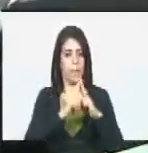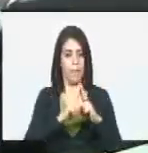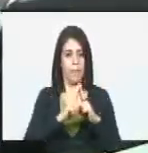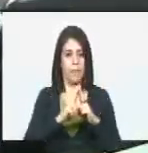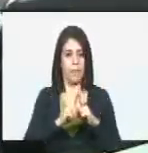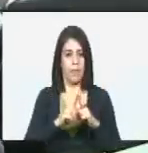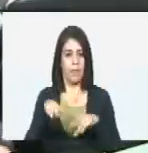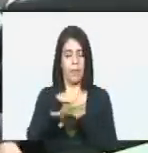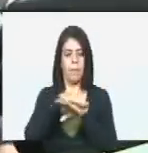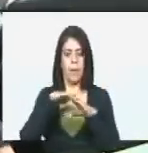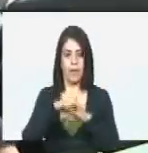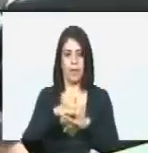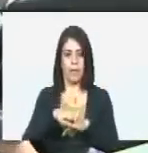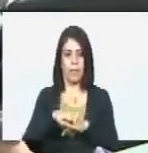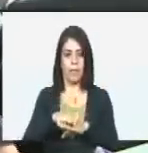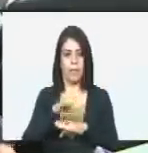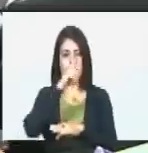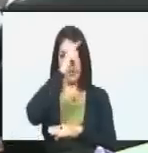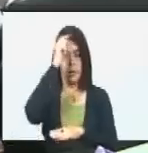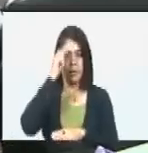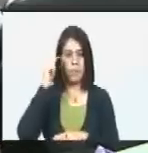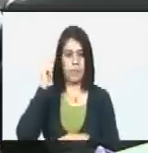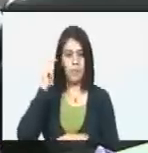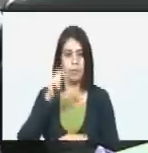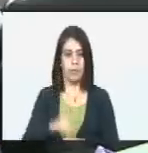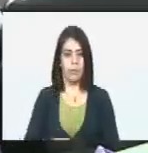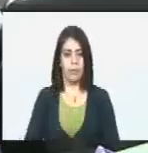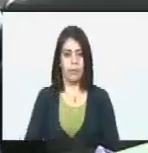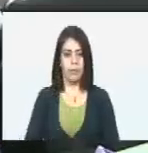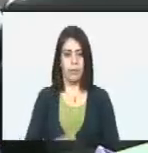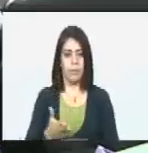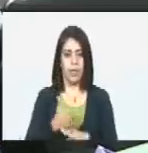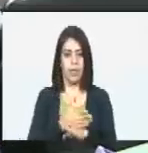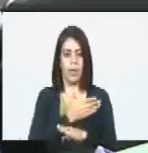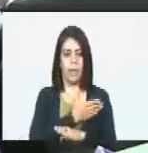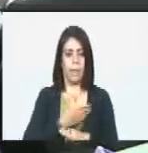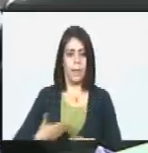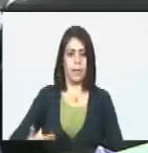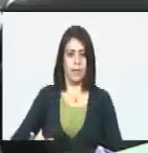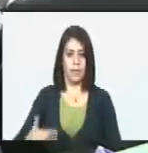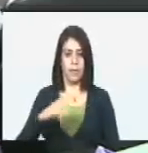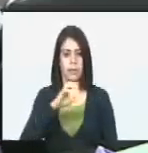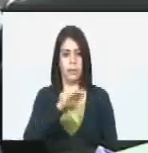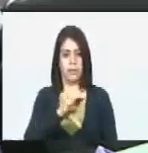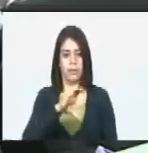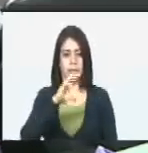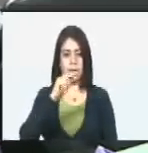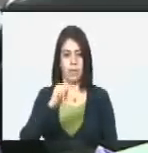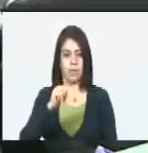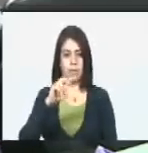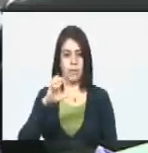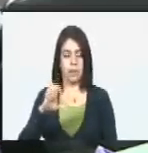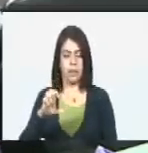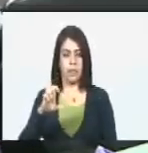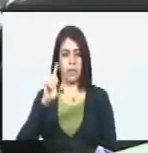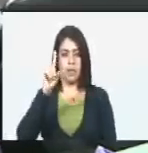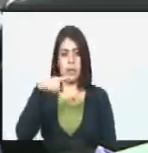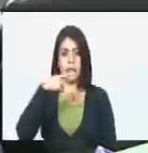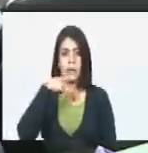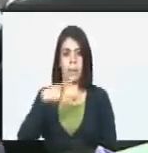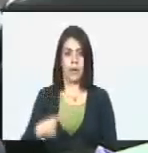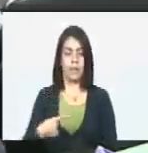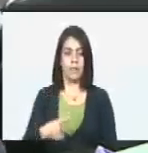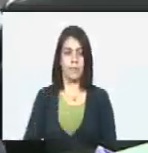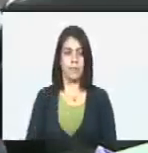ministra Tibisay Lucena Ramírez, a la expresidenta del Poder Electoral, a la